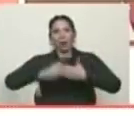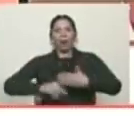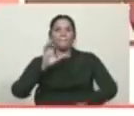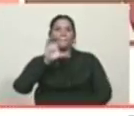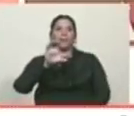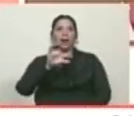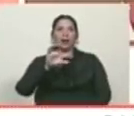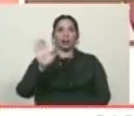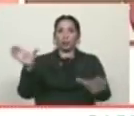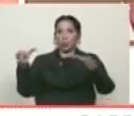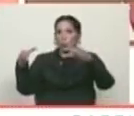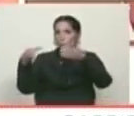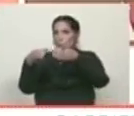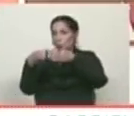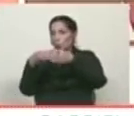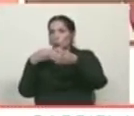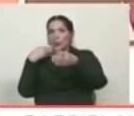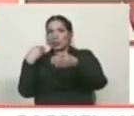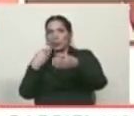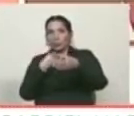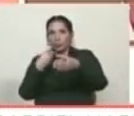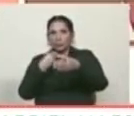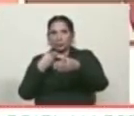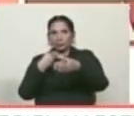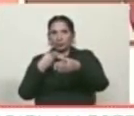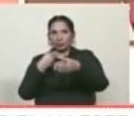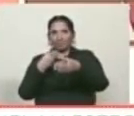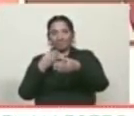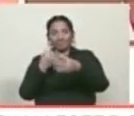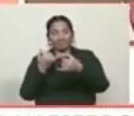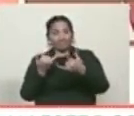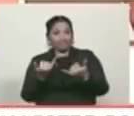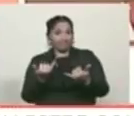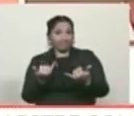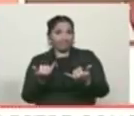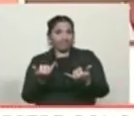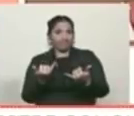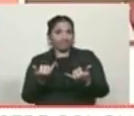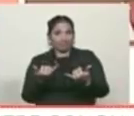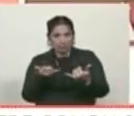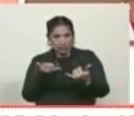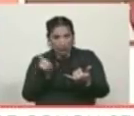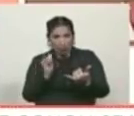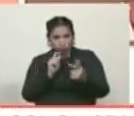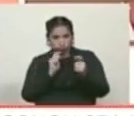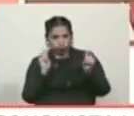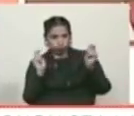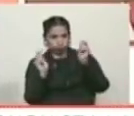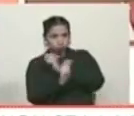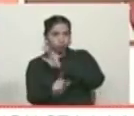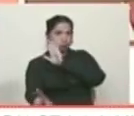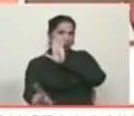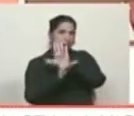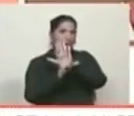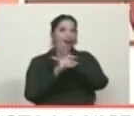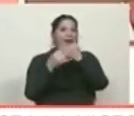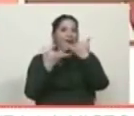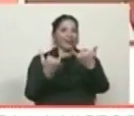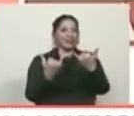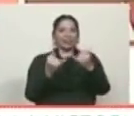para el sector juventud. Además, se convierte en ley a partir de ahora nuestro plan de la